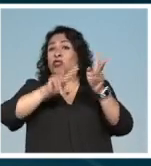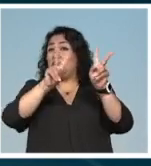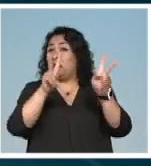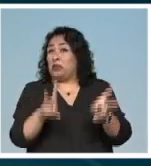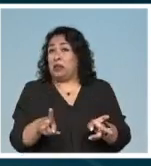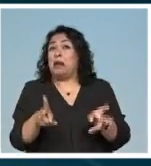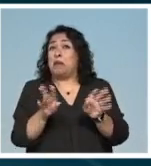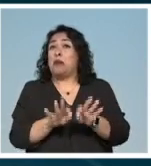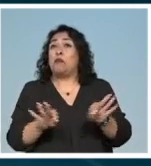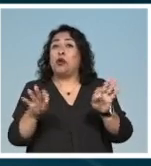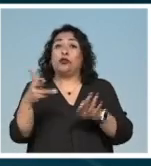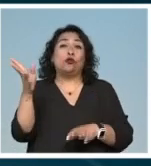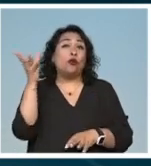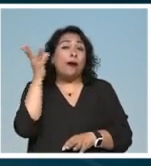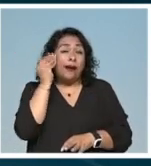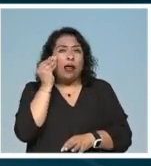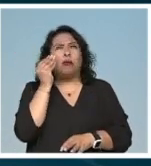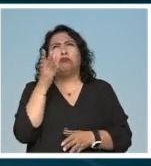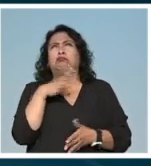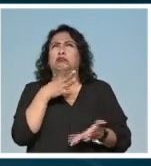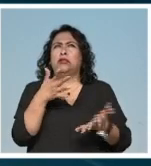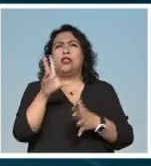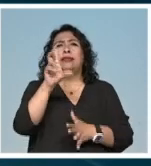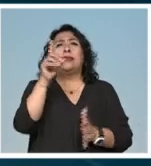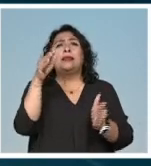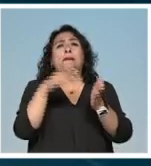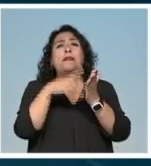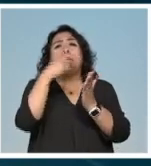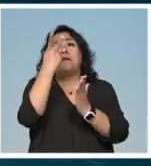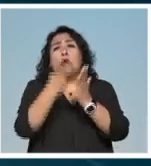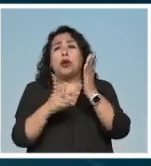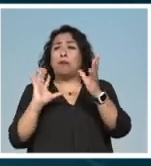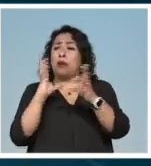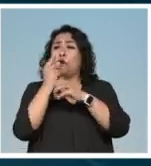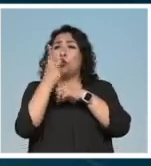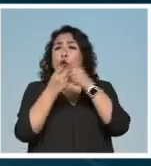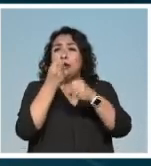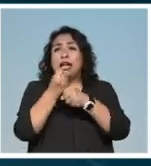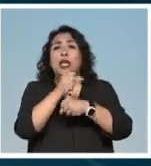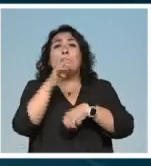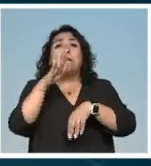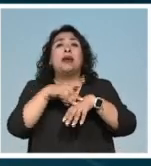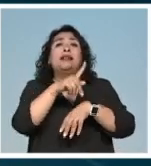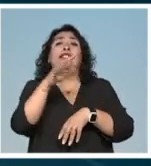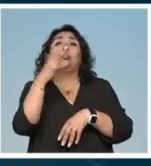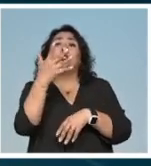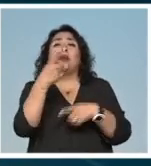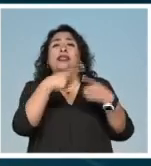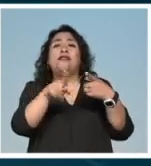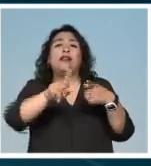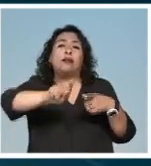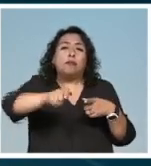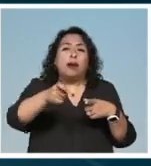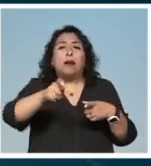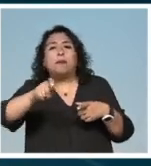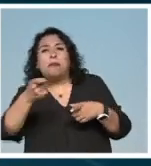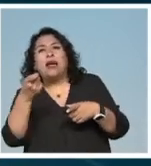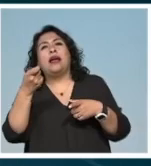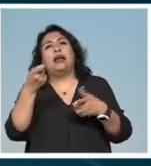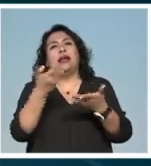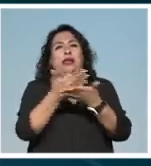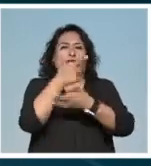radiofónicos, ya que distribuye un promedio de 30.000 programas anuales a más de 150 emisoras e instituciones